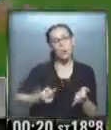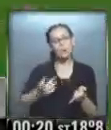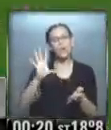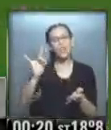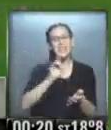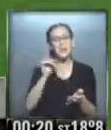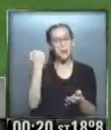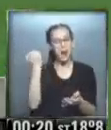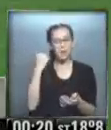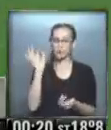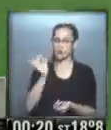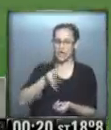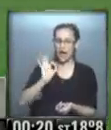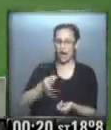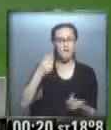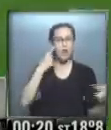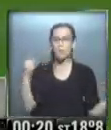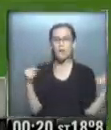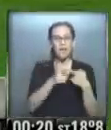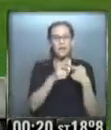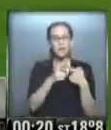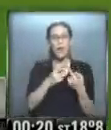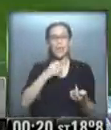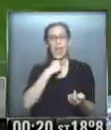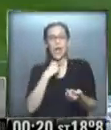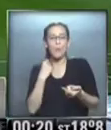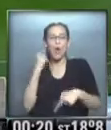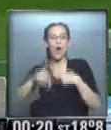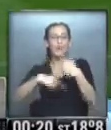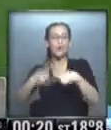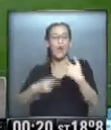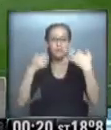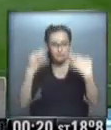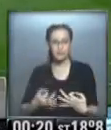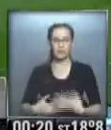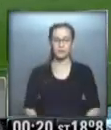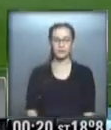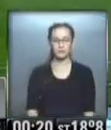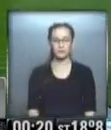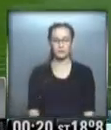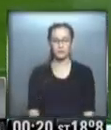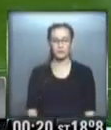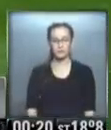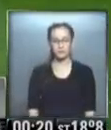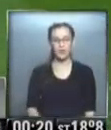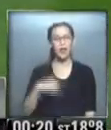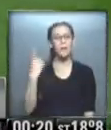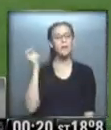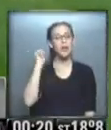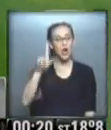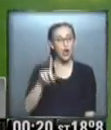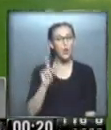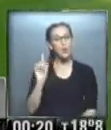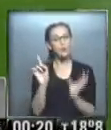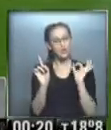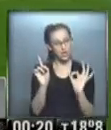sabe que de todos modos su objetivo es tratar de mantener la categoría. Aquí estaba el primer gol de la jornada, el